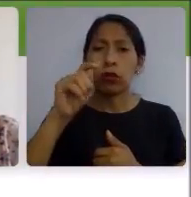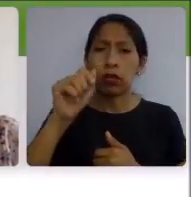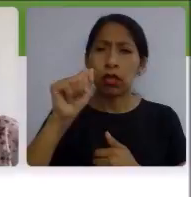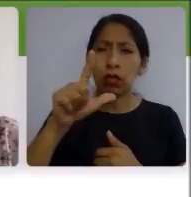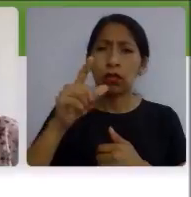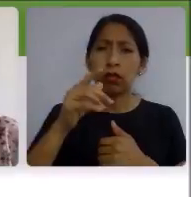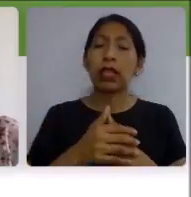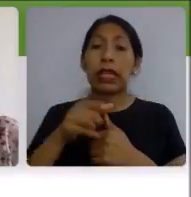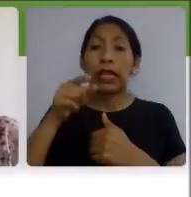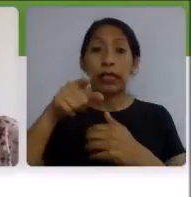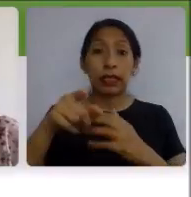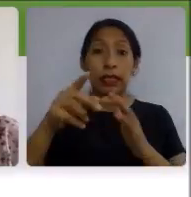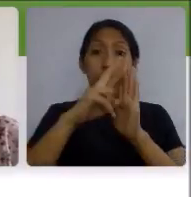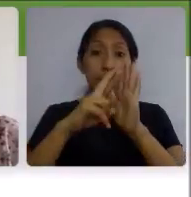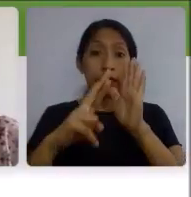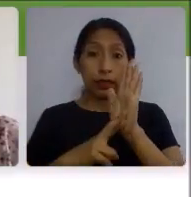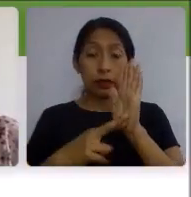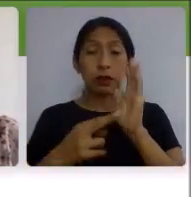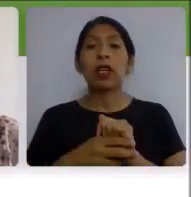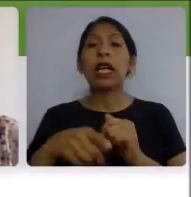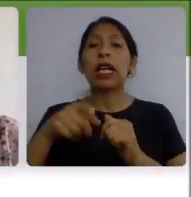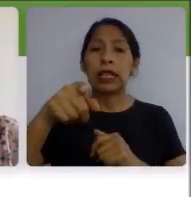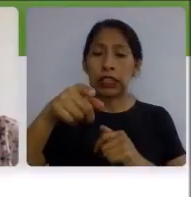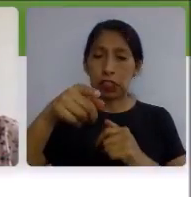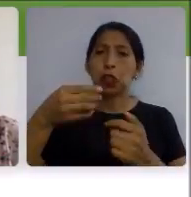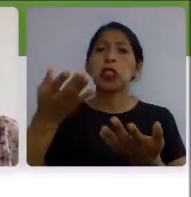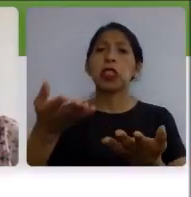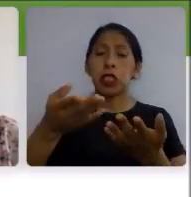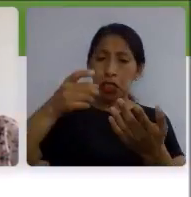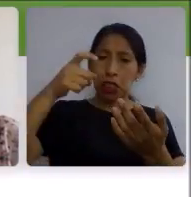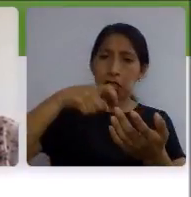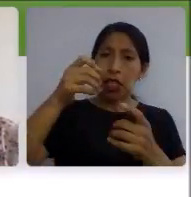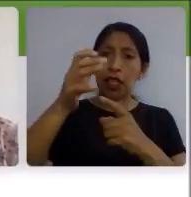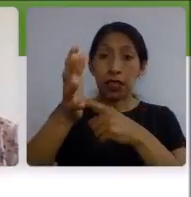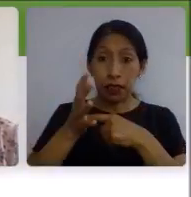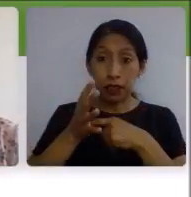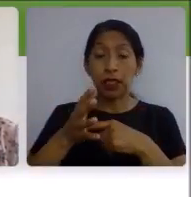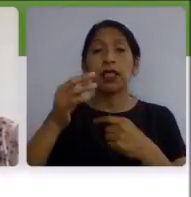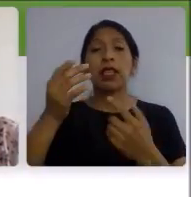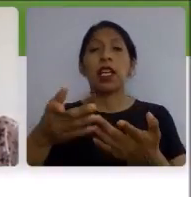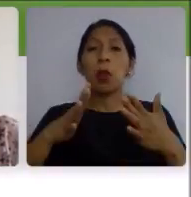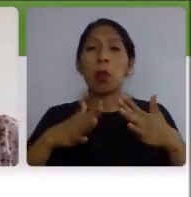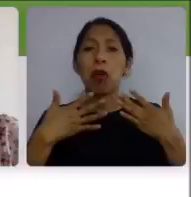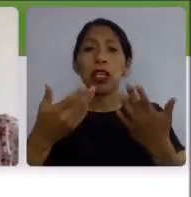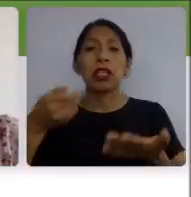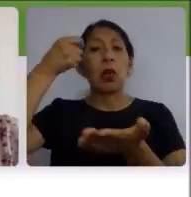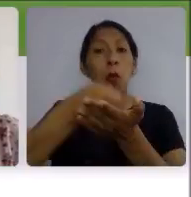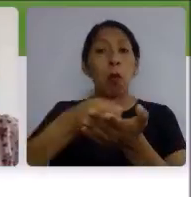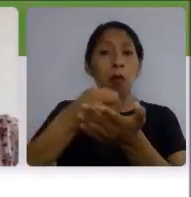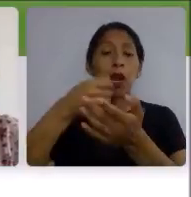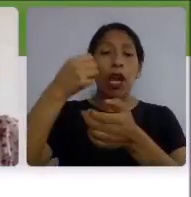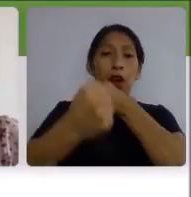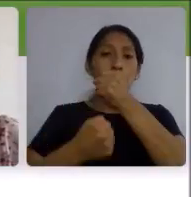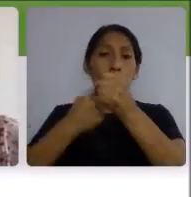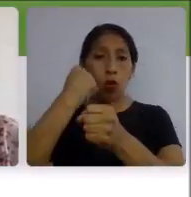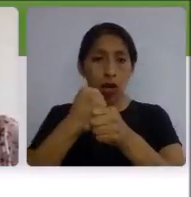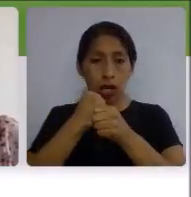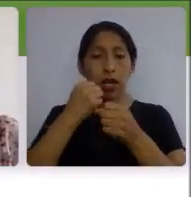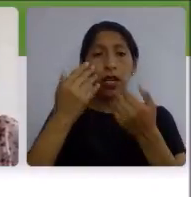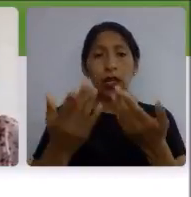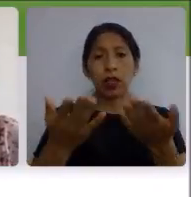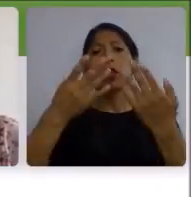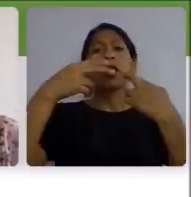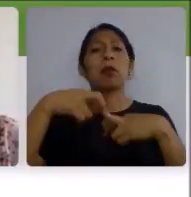este requisito que te pide Reino Unido. Entonces, lo que tú puedes hacer es haces un pago anual, un fee a esta empresa que